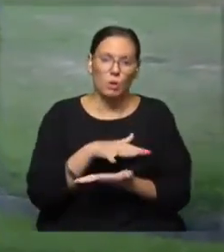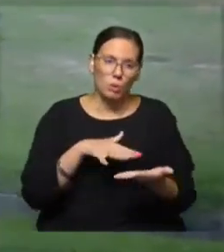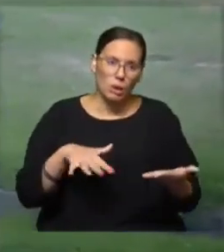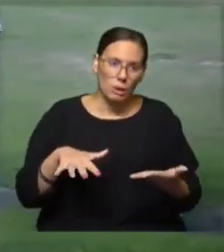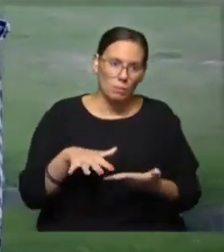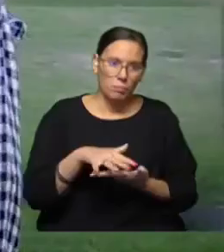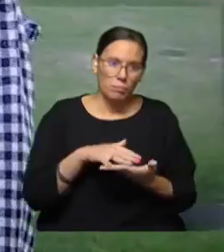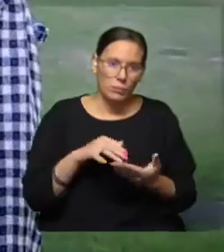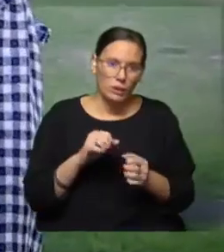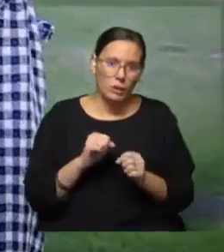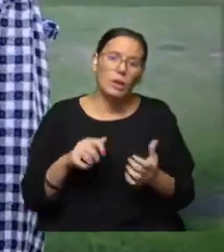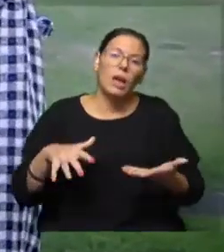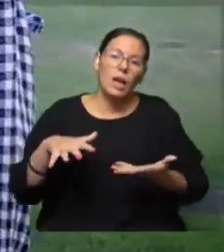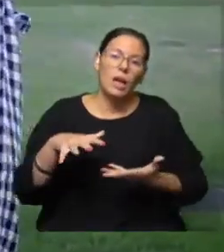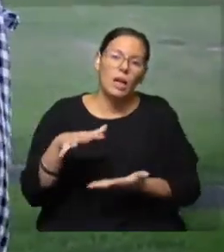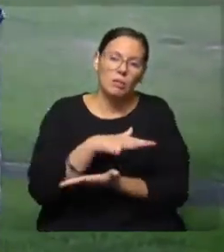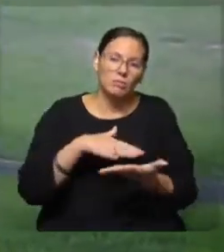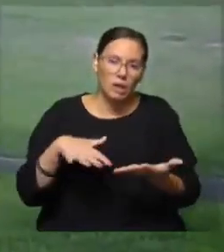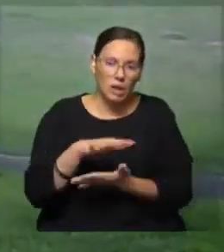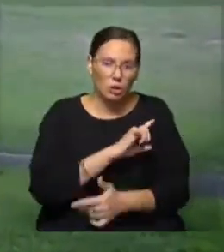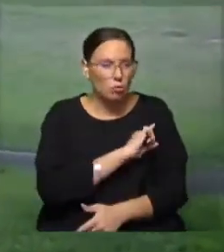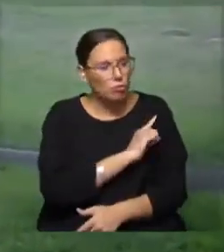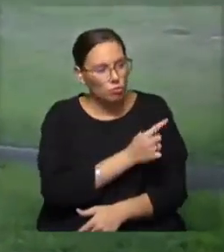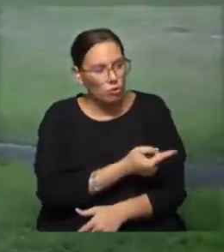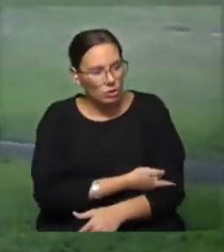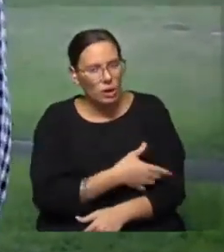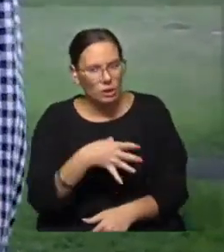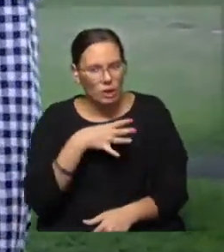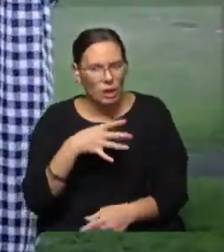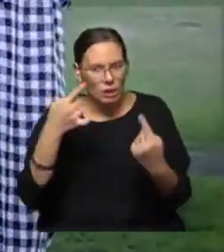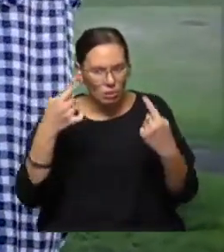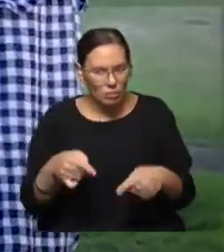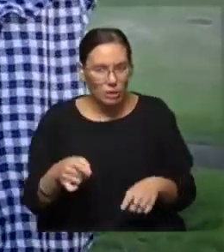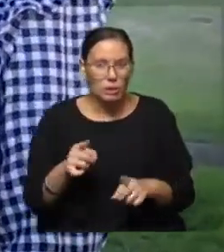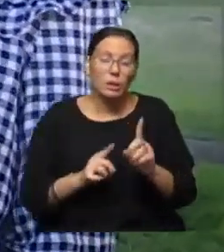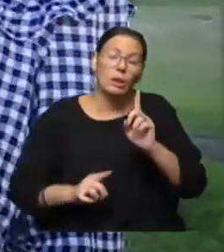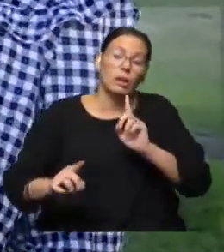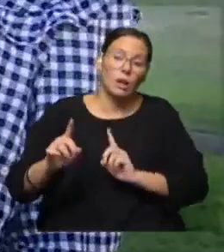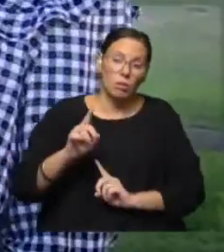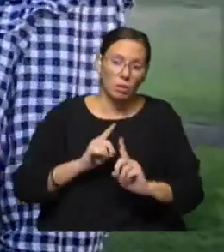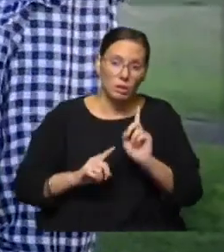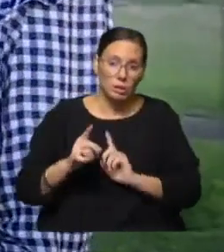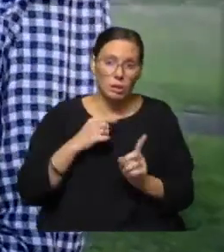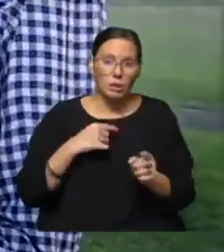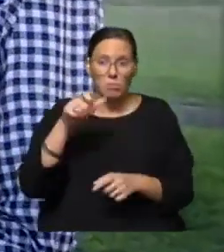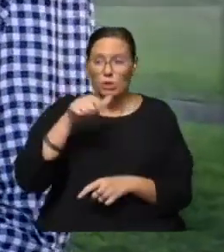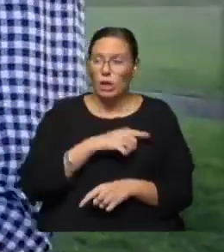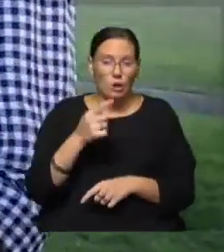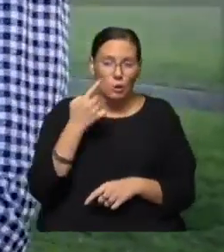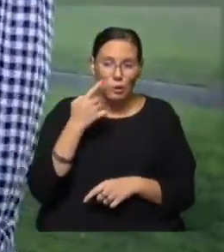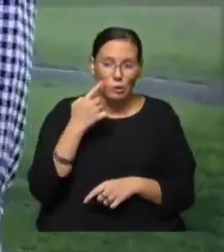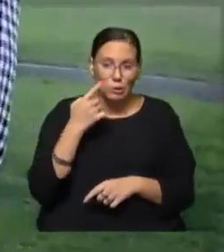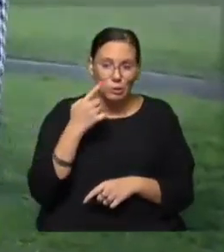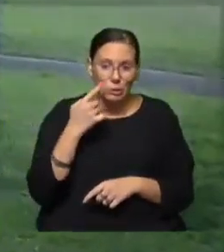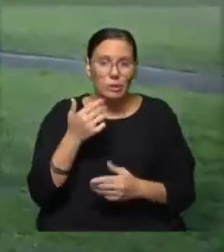para, digamos, el barrio tiene muchas fortalezas y que muchas veces desde afuera,